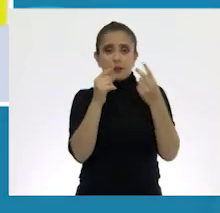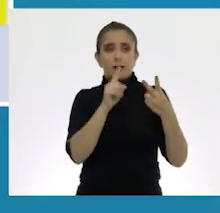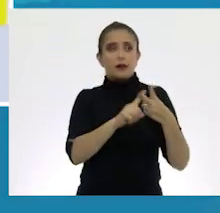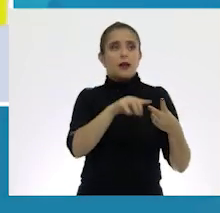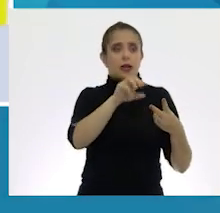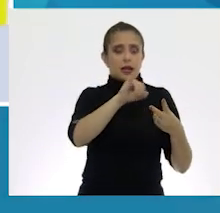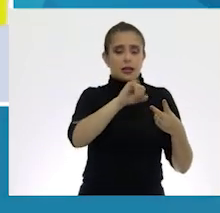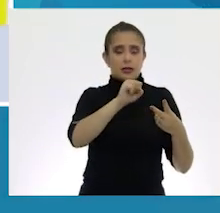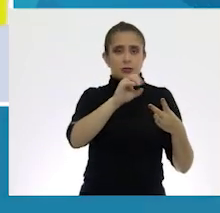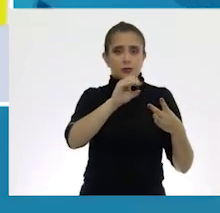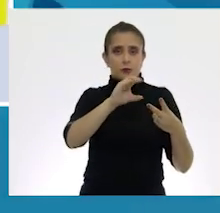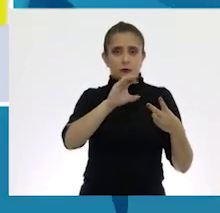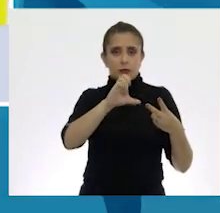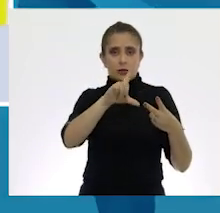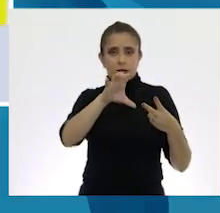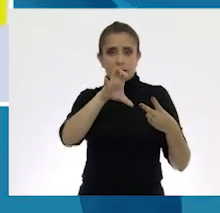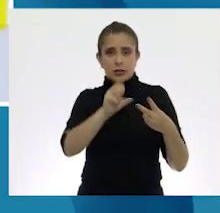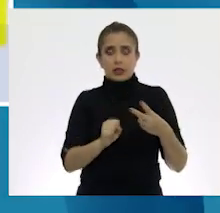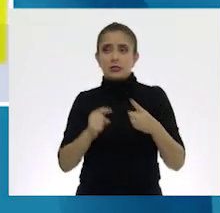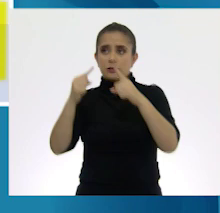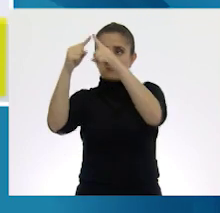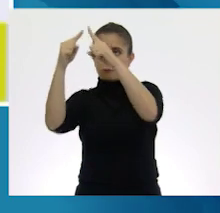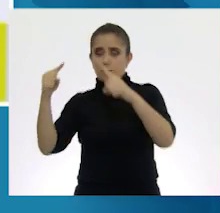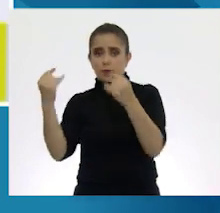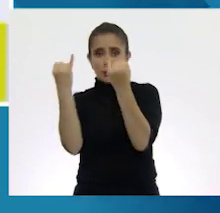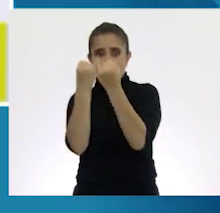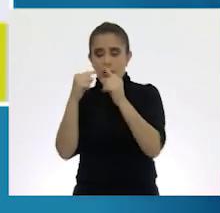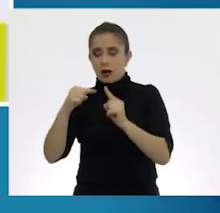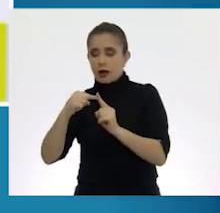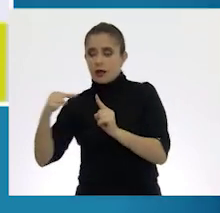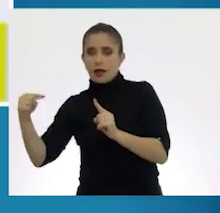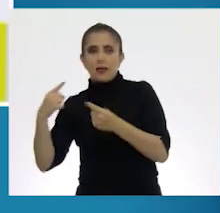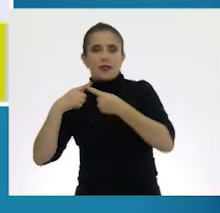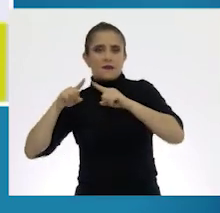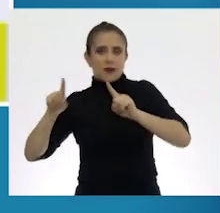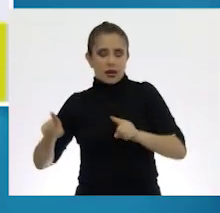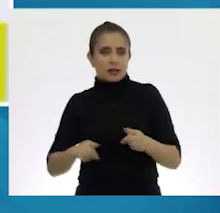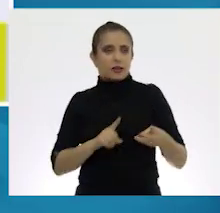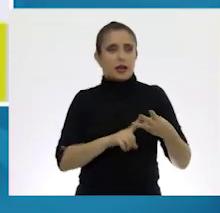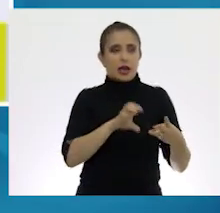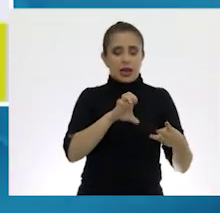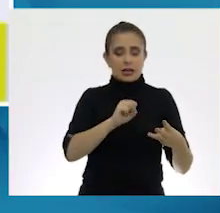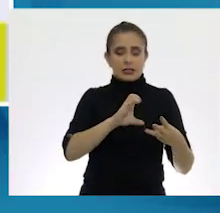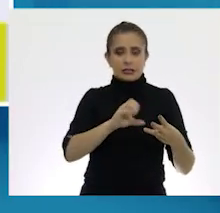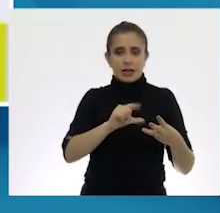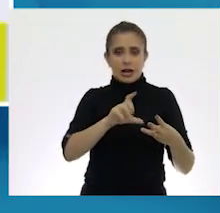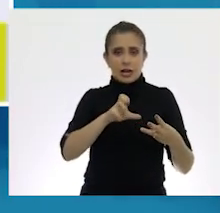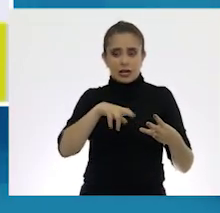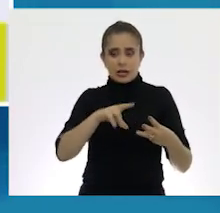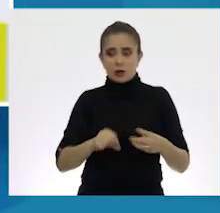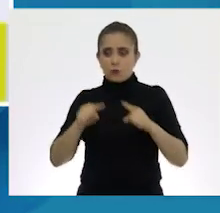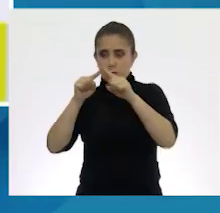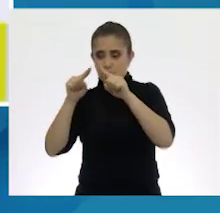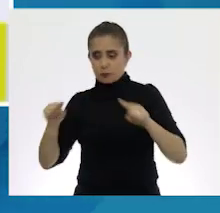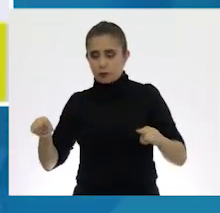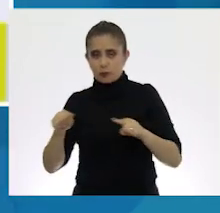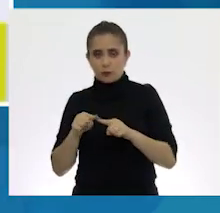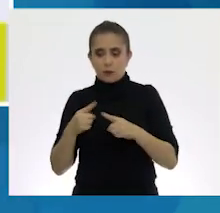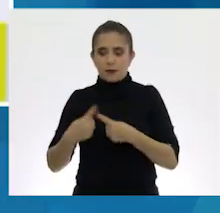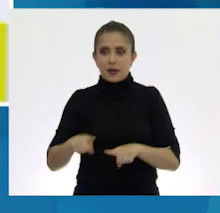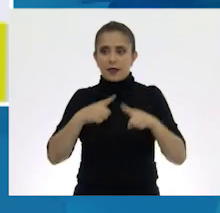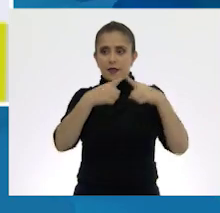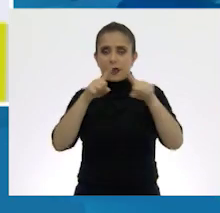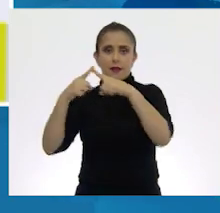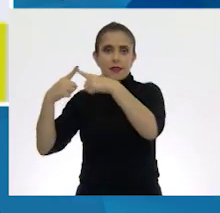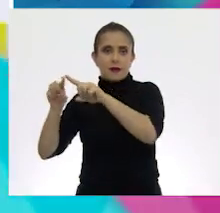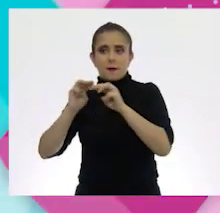lados iguales y uno diferente. Y el escaleno y sus tres lados son diferentes. El